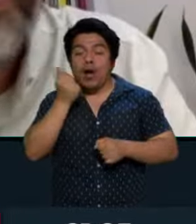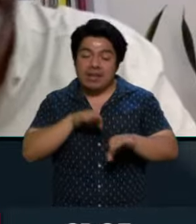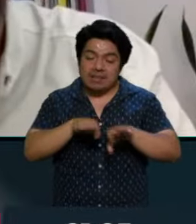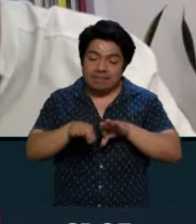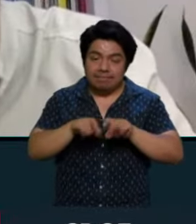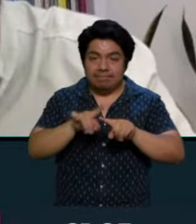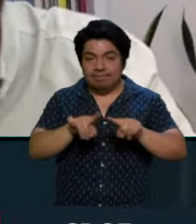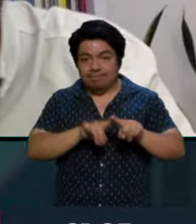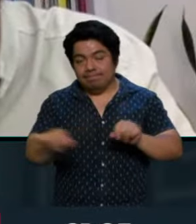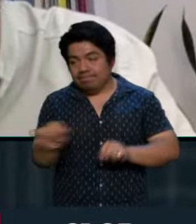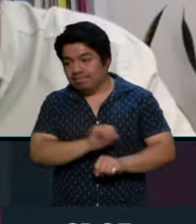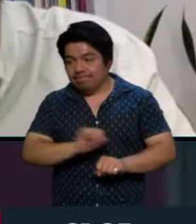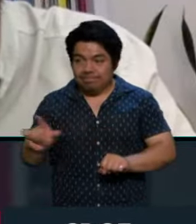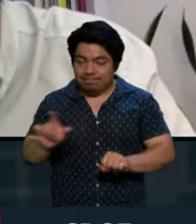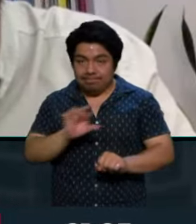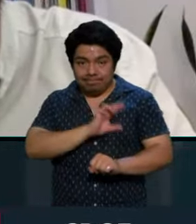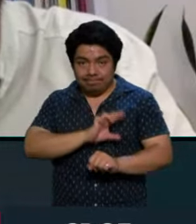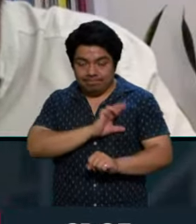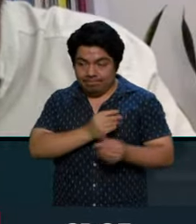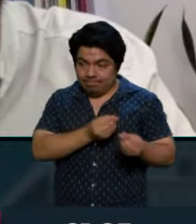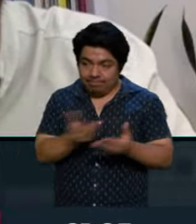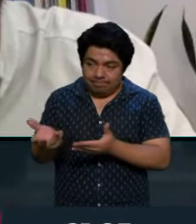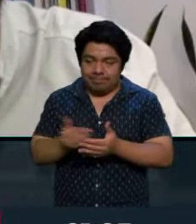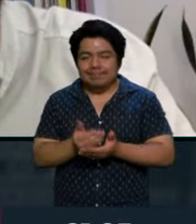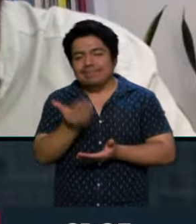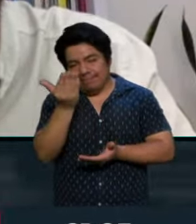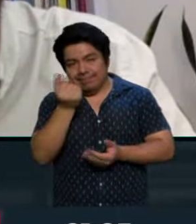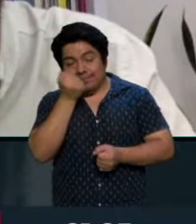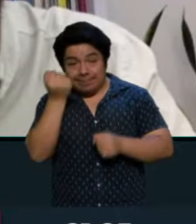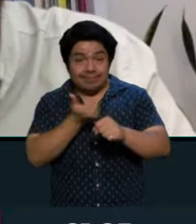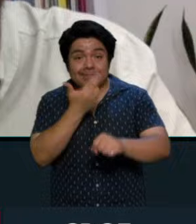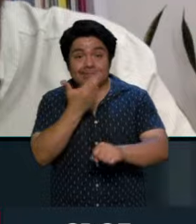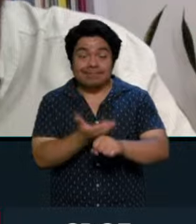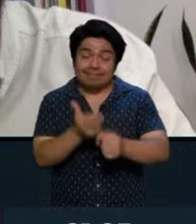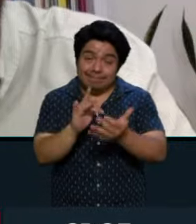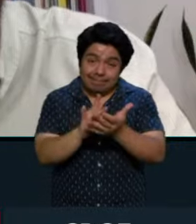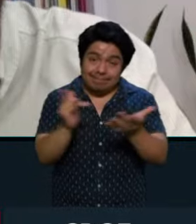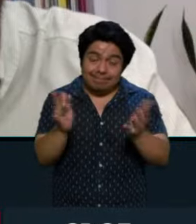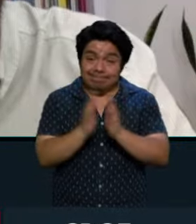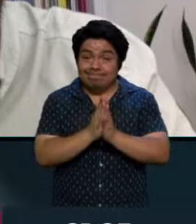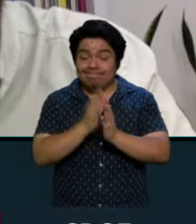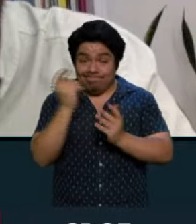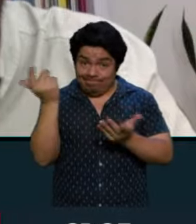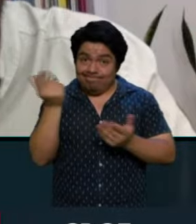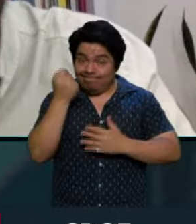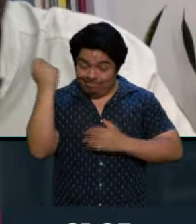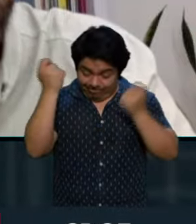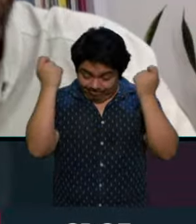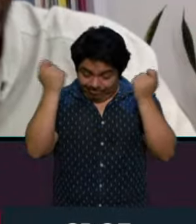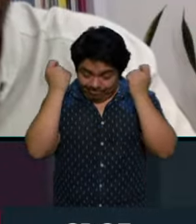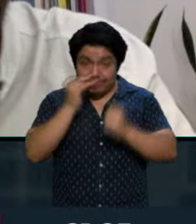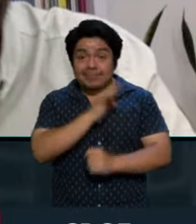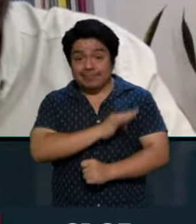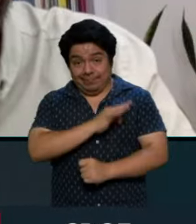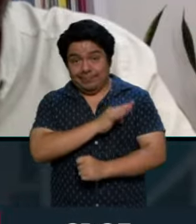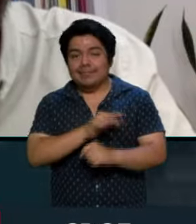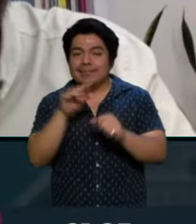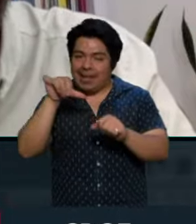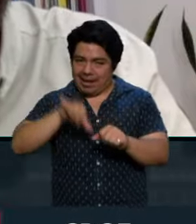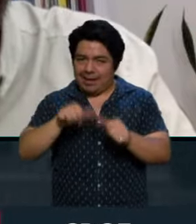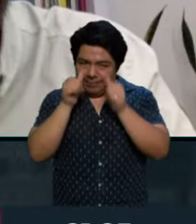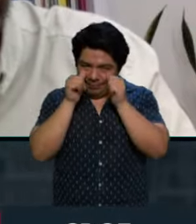jóvenes profesionistas. Secretario, pues le agradezco mucho por su tiempo. Felicidades por este programa, francamente suena muy bien y aquí estaremos muy pendientes